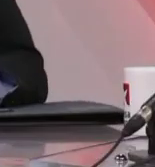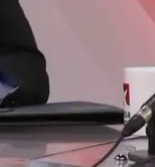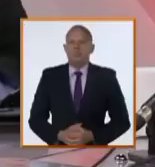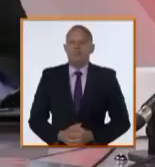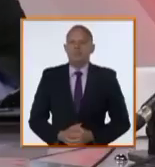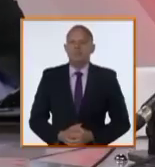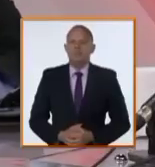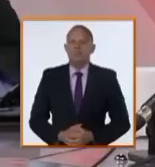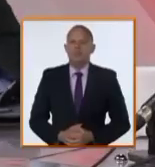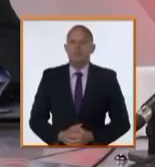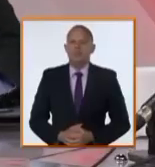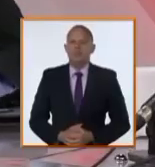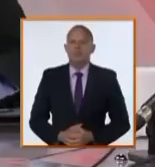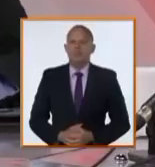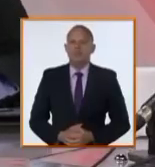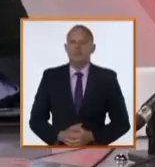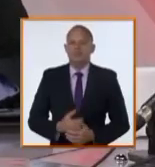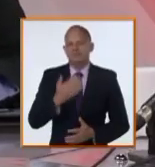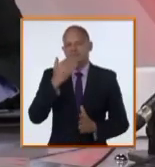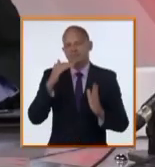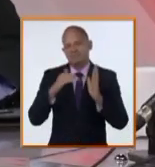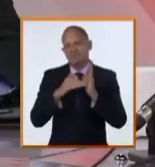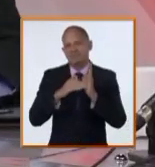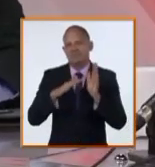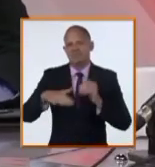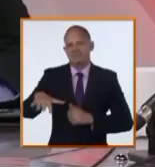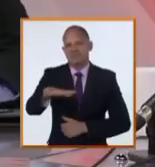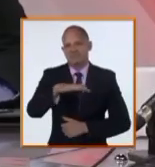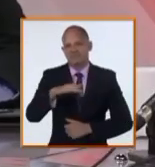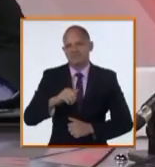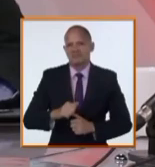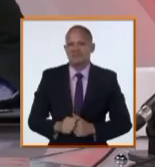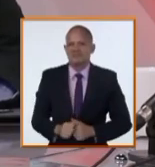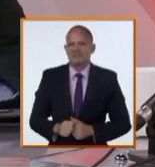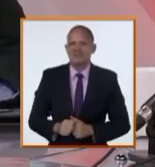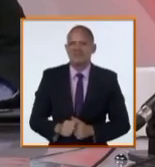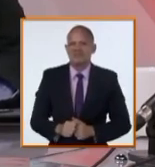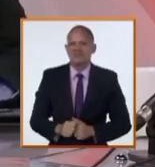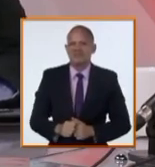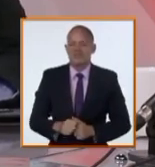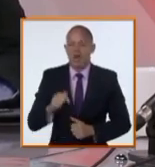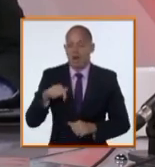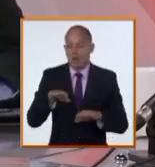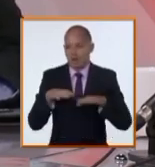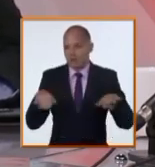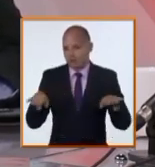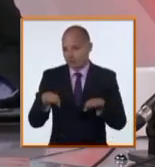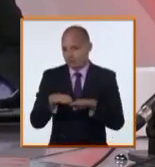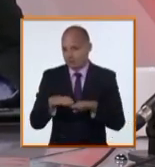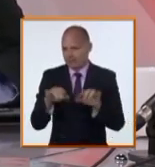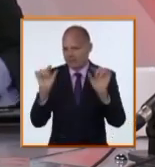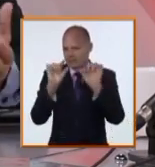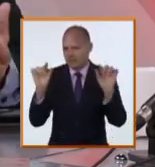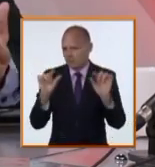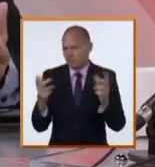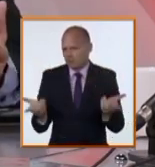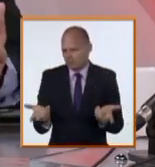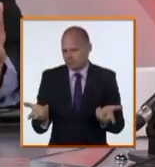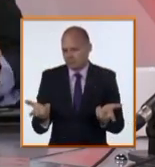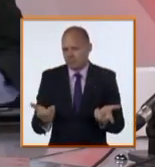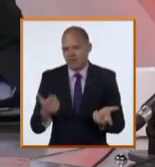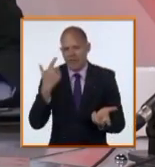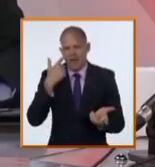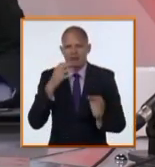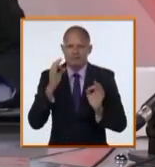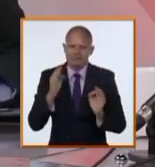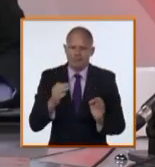Muy buenas tardes estimados televidentes y revientes nuestra mesa redonda continúa acercándose A cómo se están